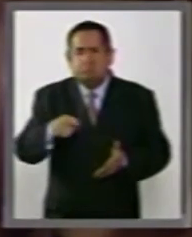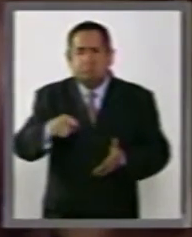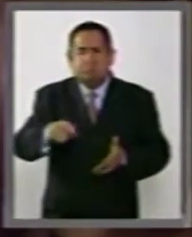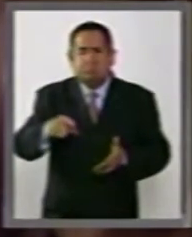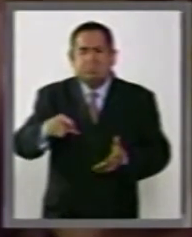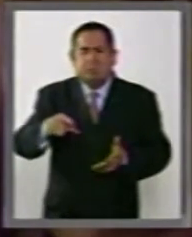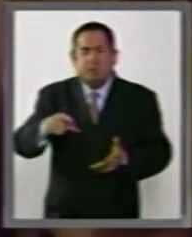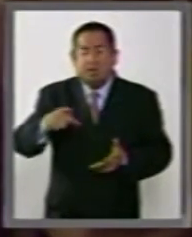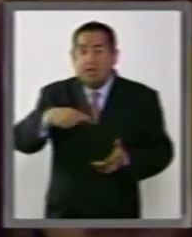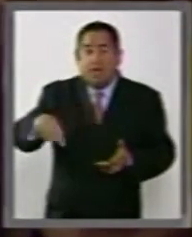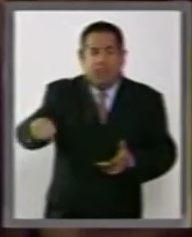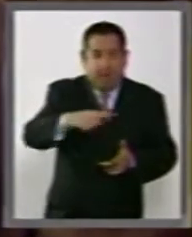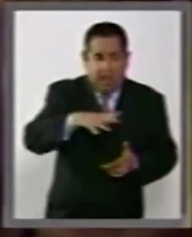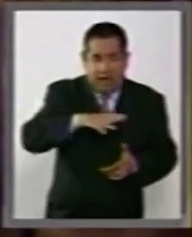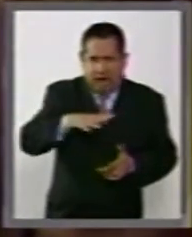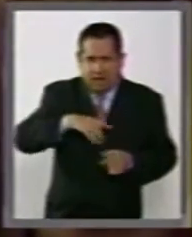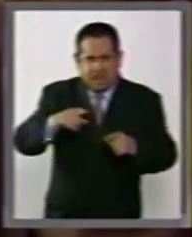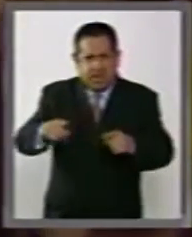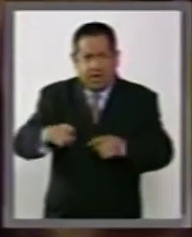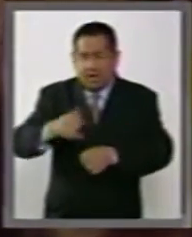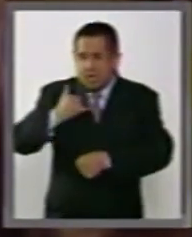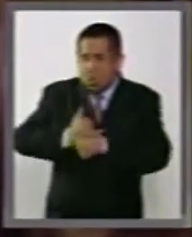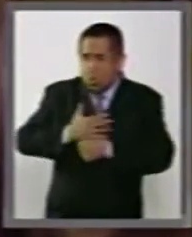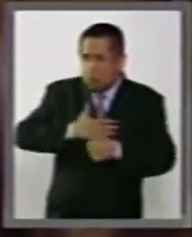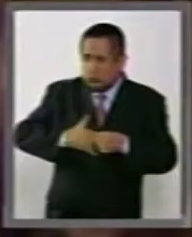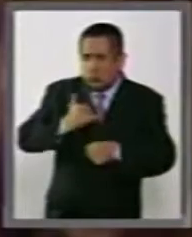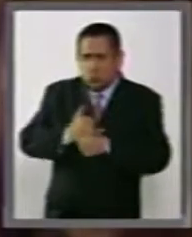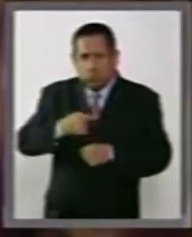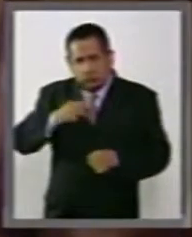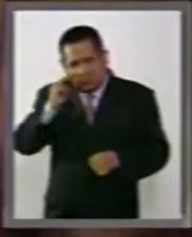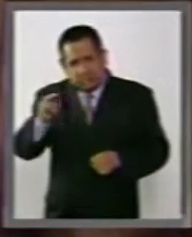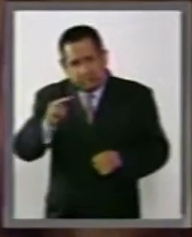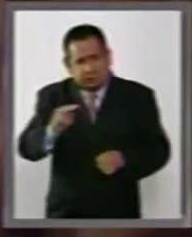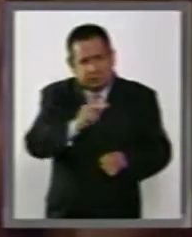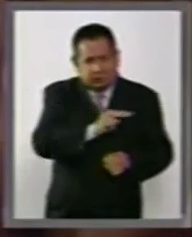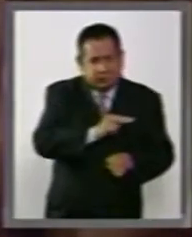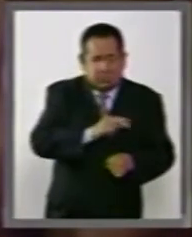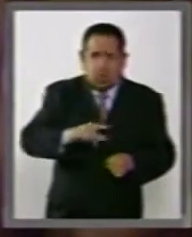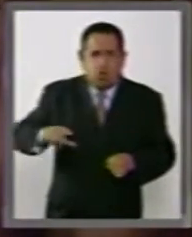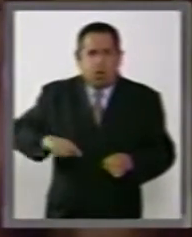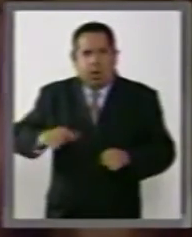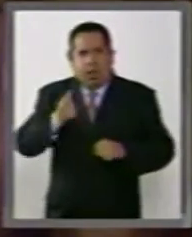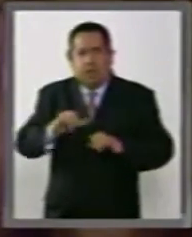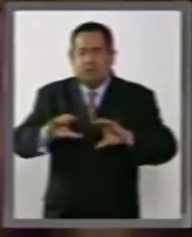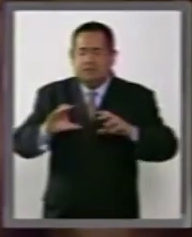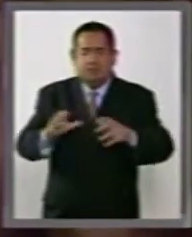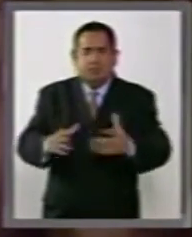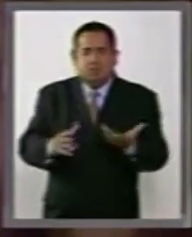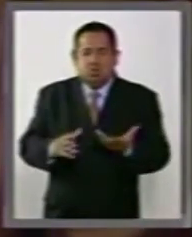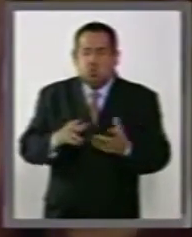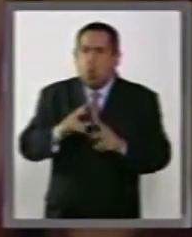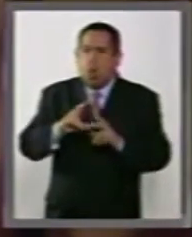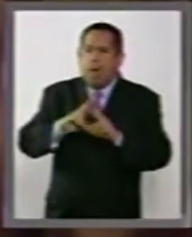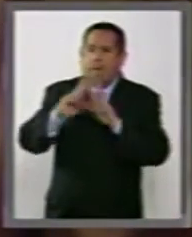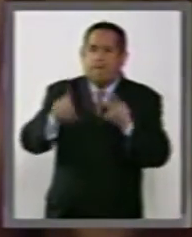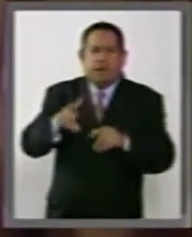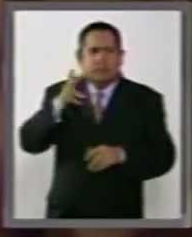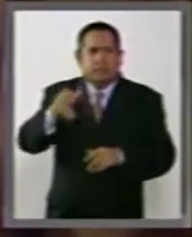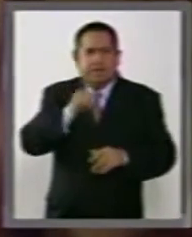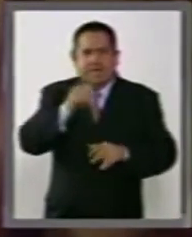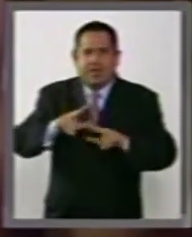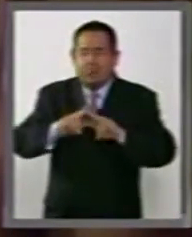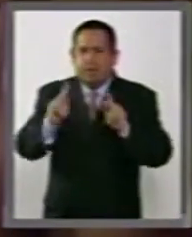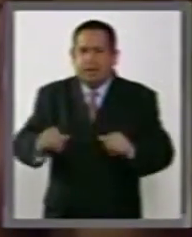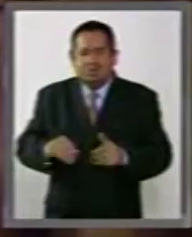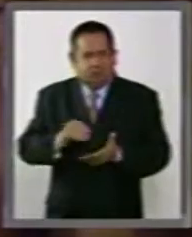mientras existan injusticias, este gobierno no tendrá paz, porque